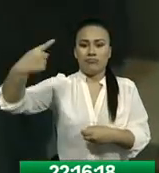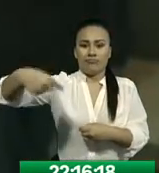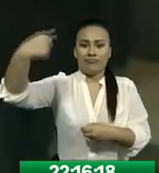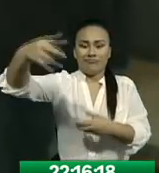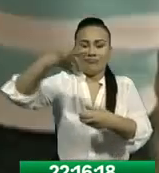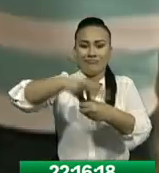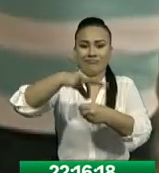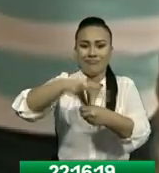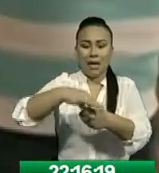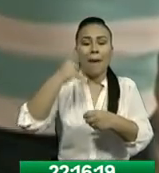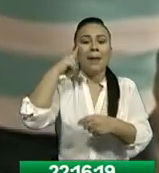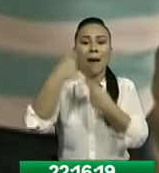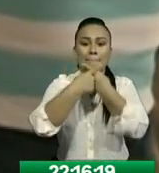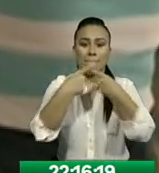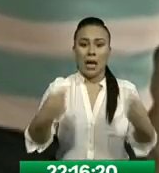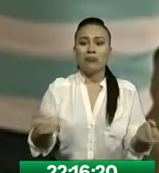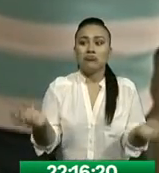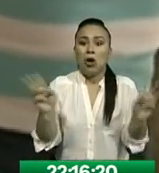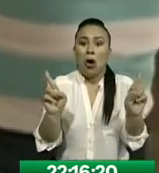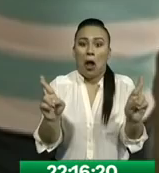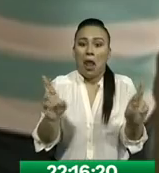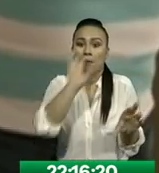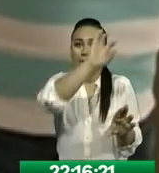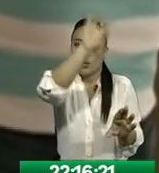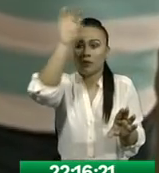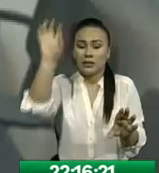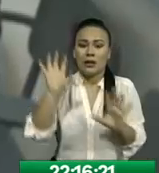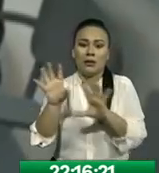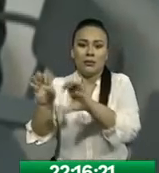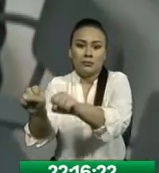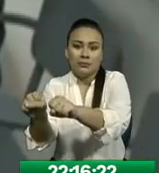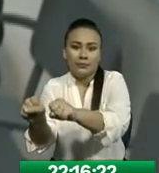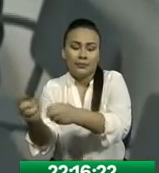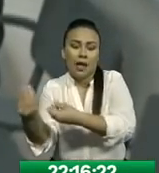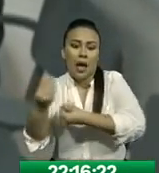seccionales y lograr un espacio en las ciudades y provincias del país. Informó Javier Gallo.